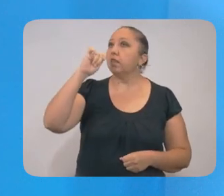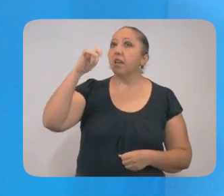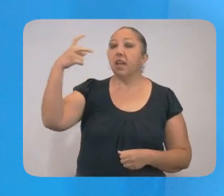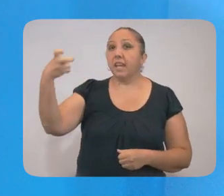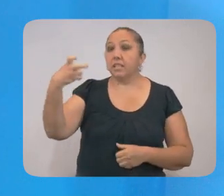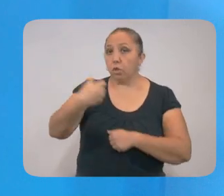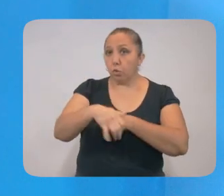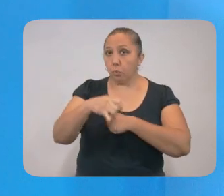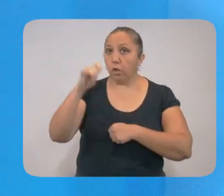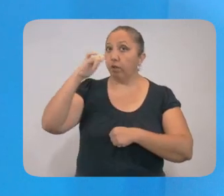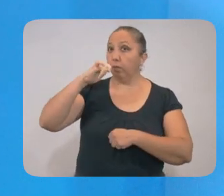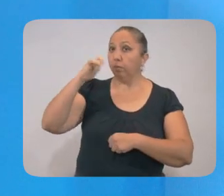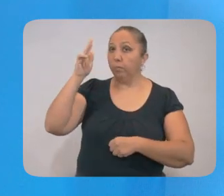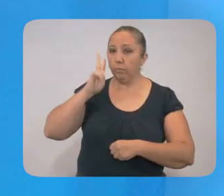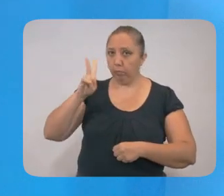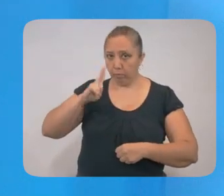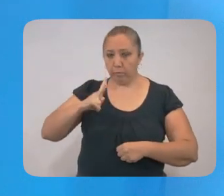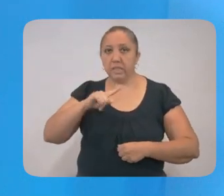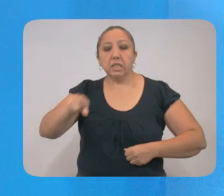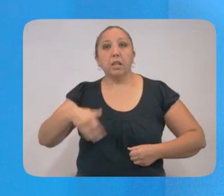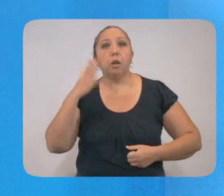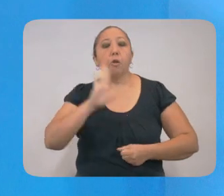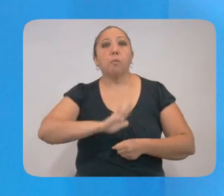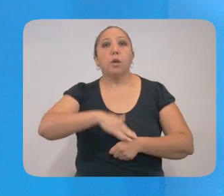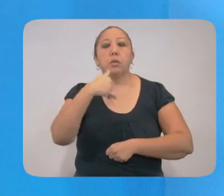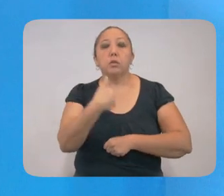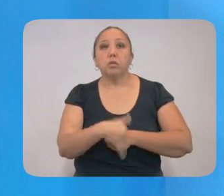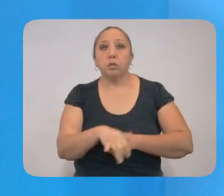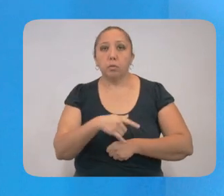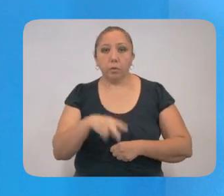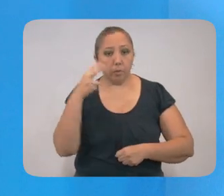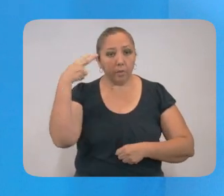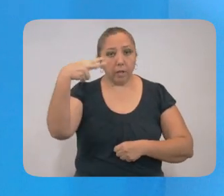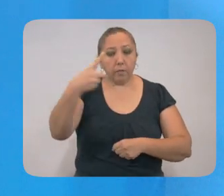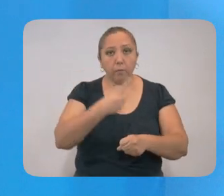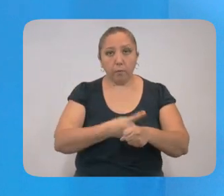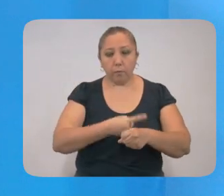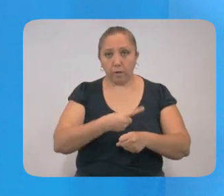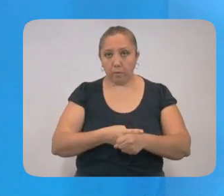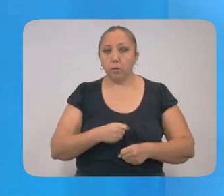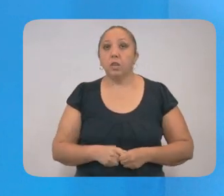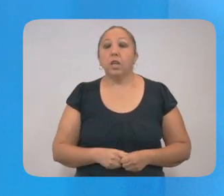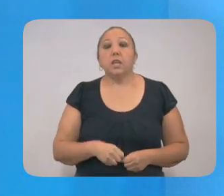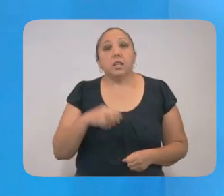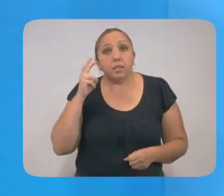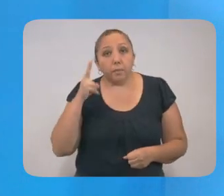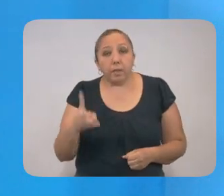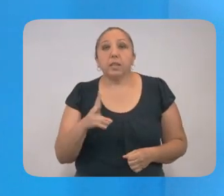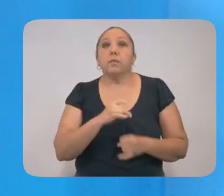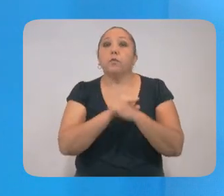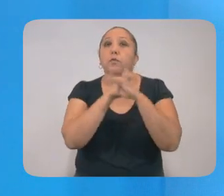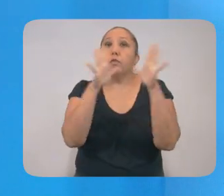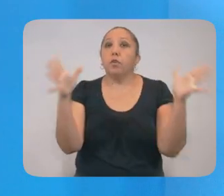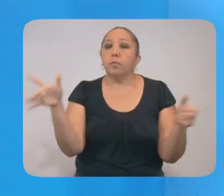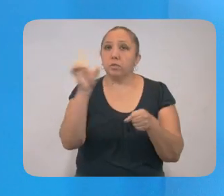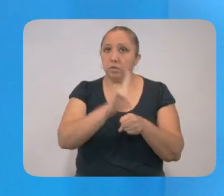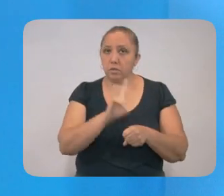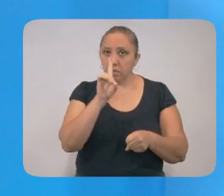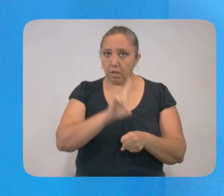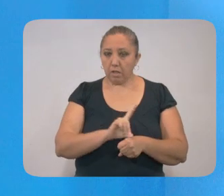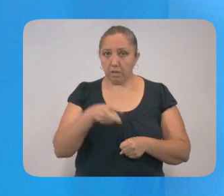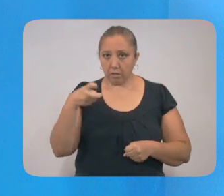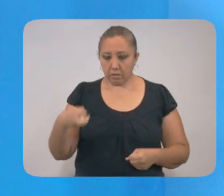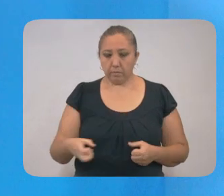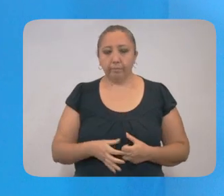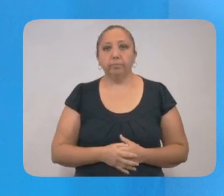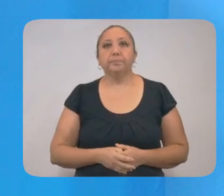de número de pruebas implicará, por tanto, un mayor número de casos confirmados, que se reflejará en los partes médicos durante la implementación de